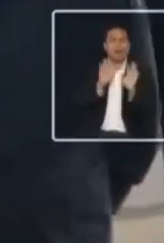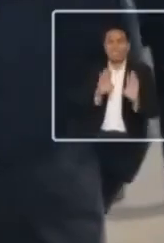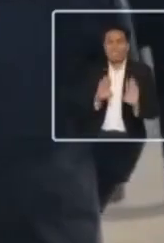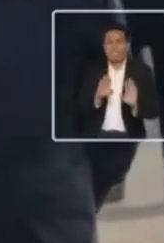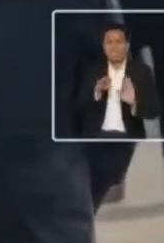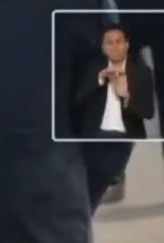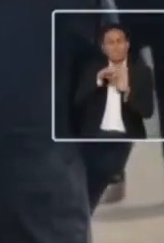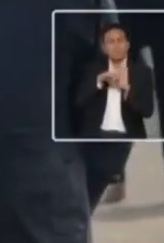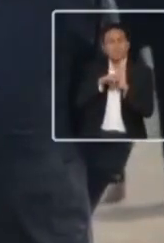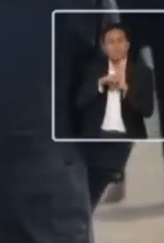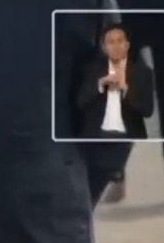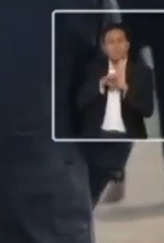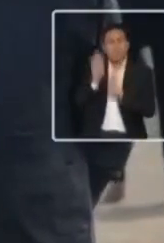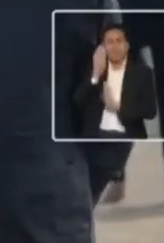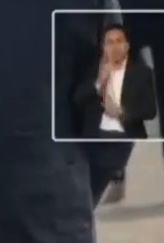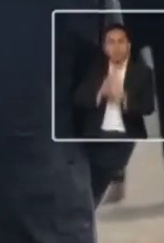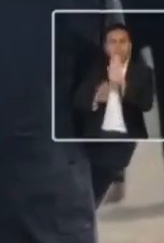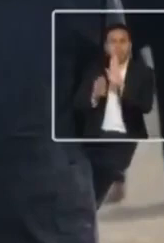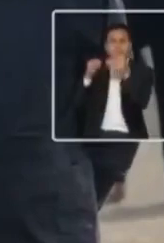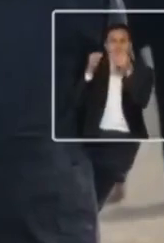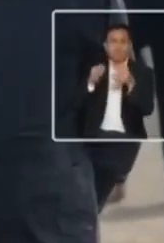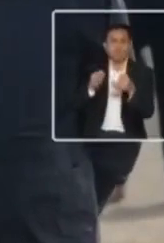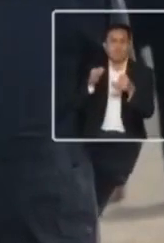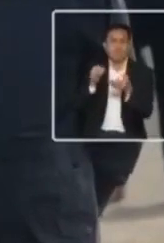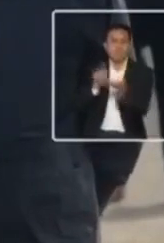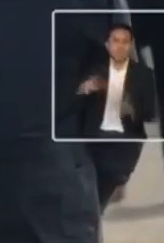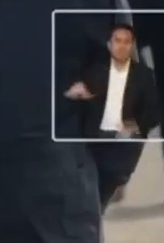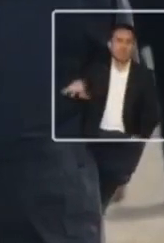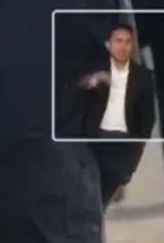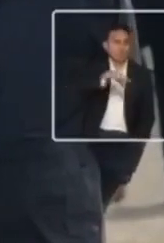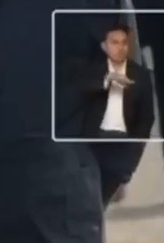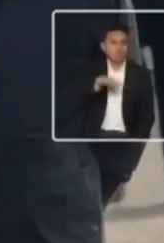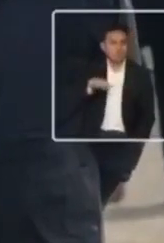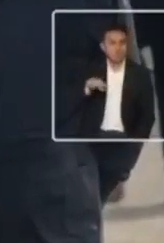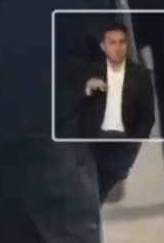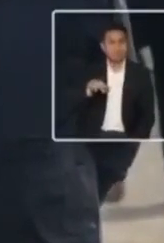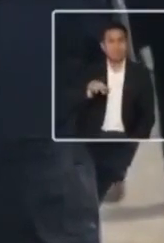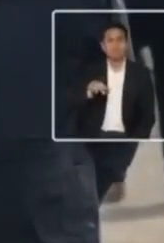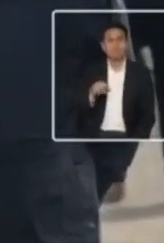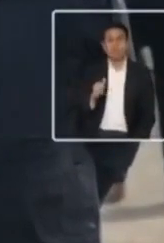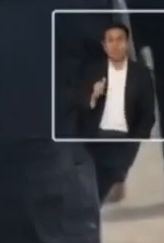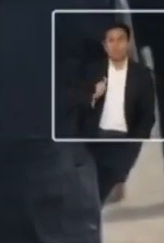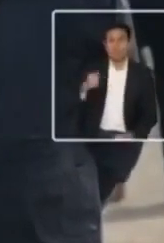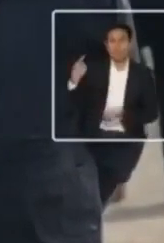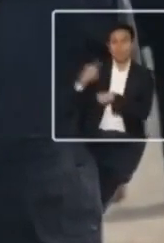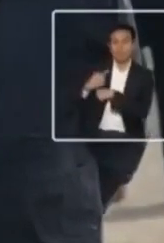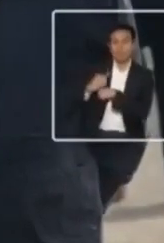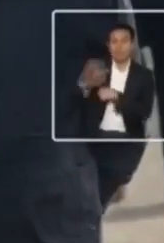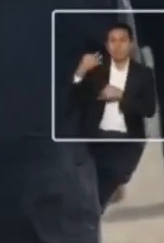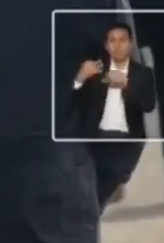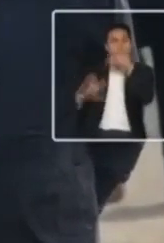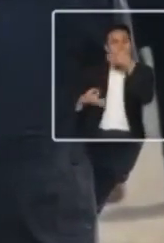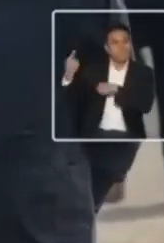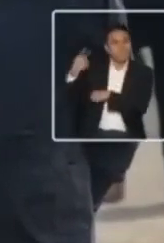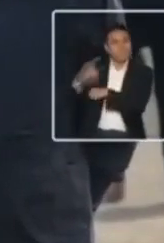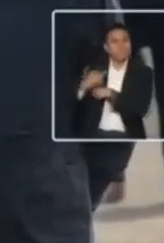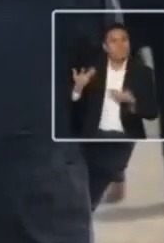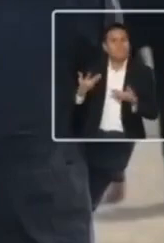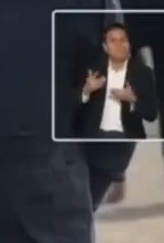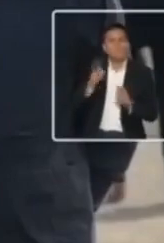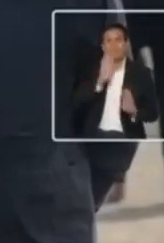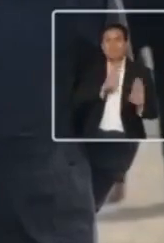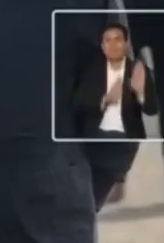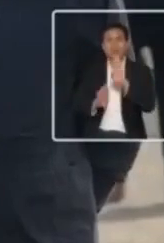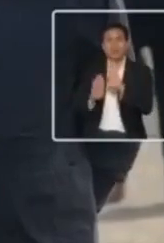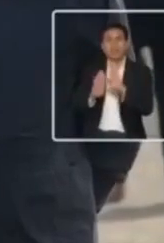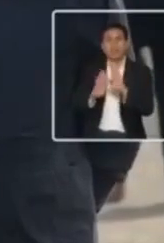de las medidas de cuidado de la seguridad en esta zona, yendo a cumplir una instrucción del tribunal que tiene por objetivo